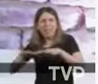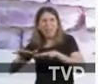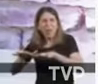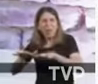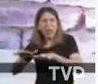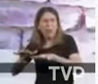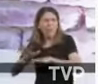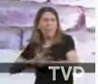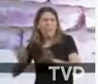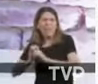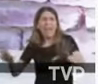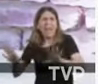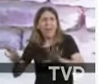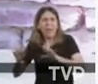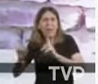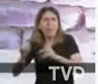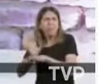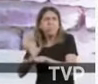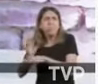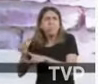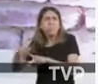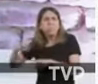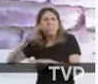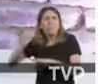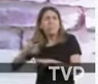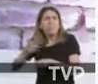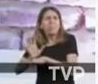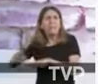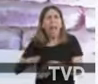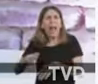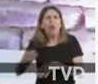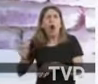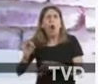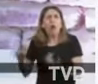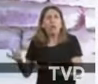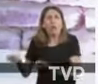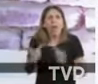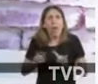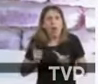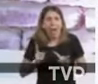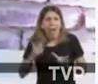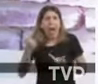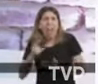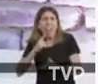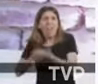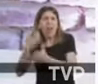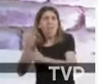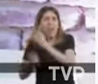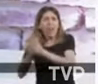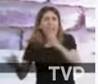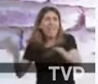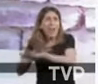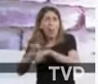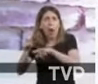crédito que se otorgó, a su absoluto fracaso, a la falta de oportunidad, a las políticas erróneas, equivocadas,